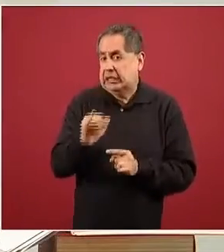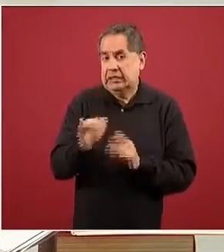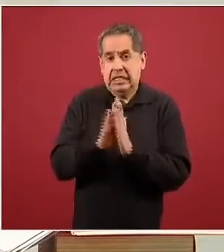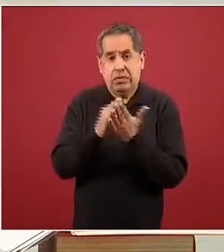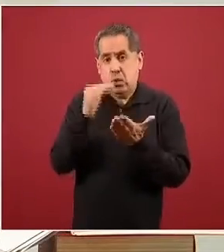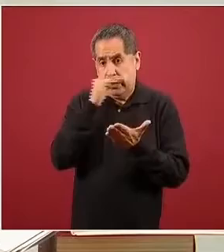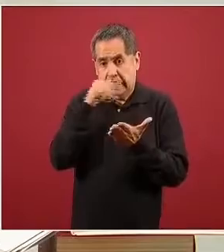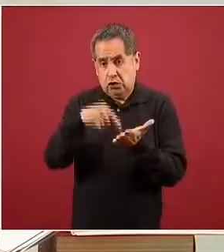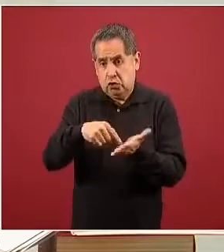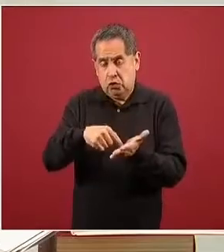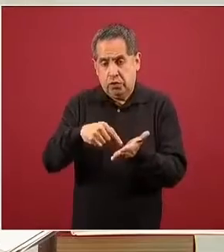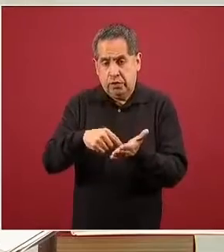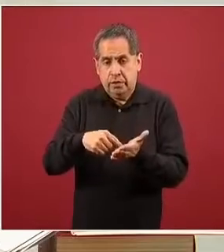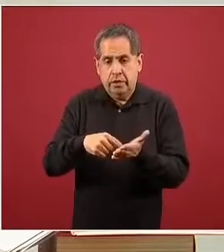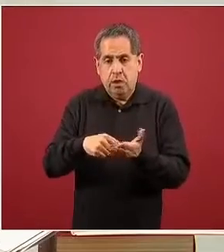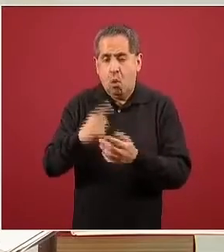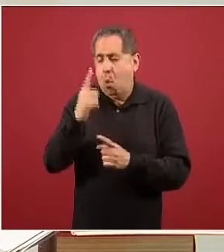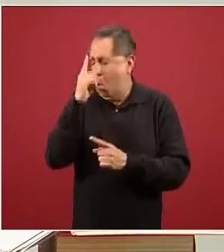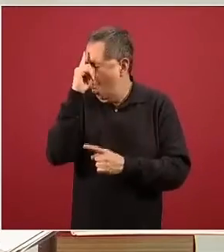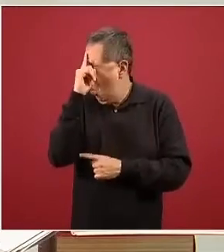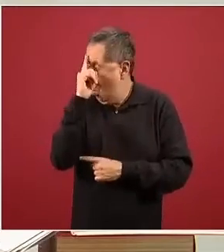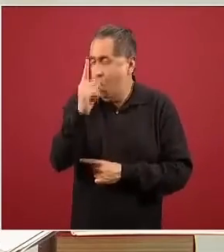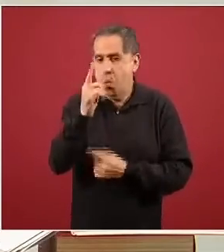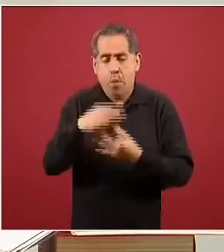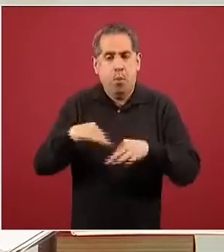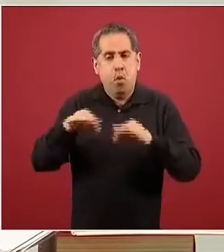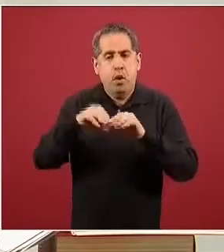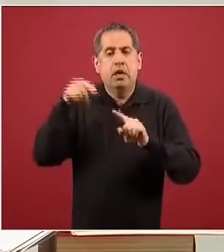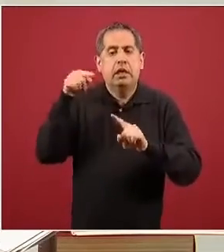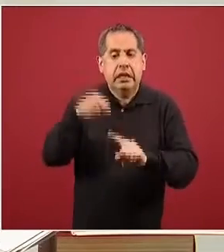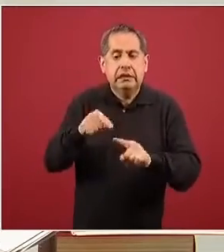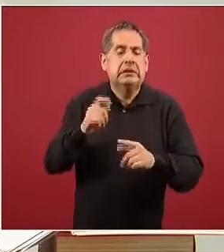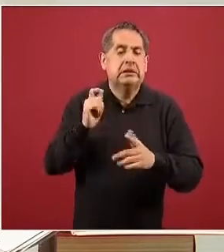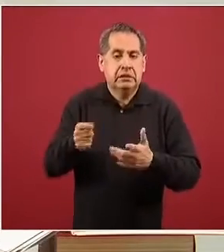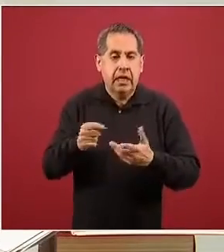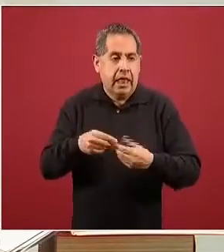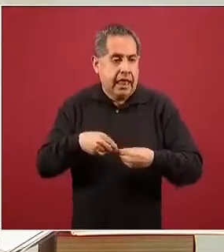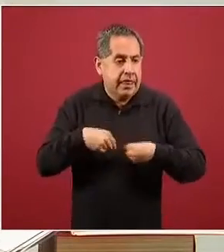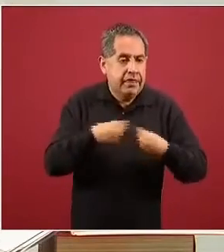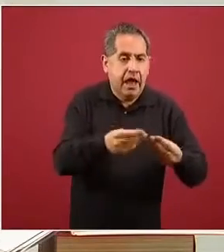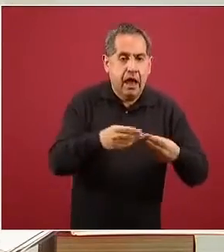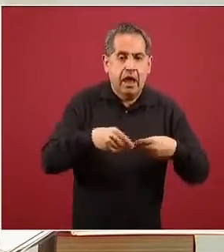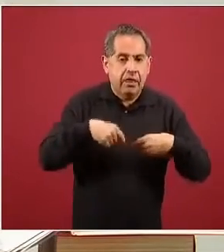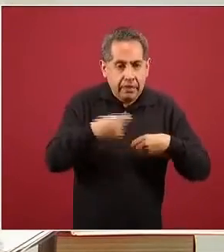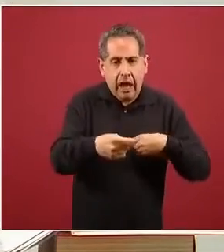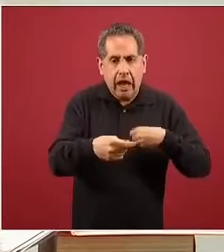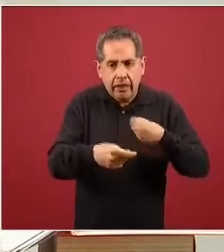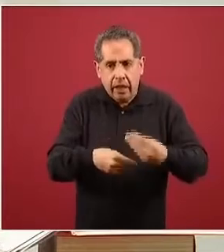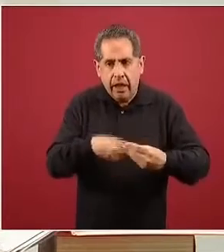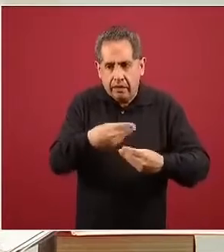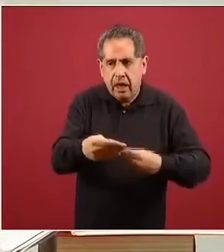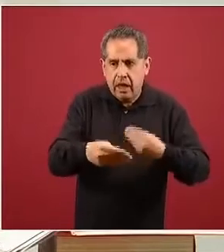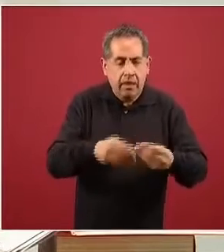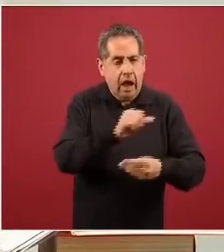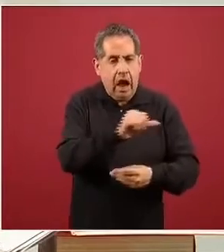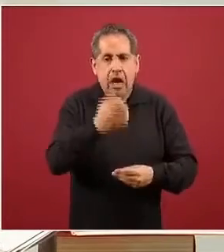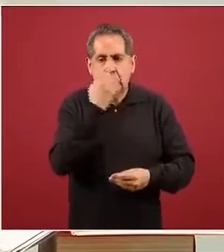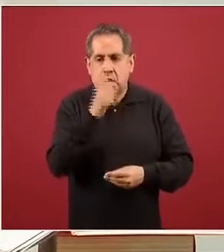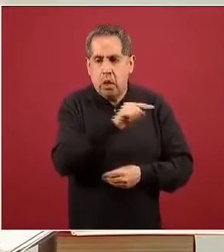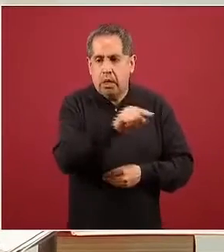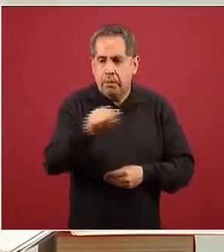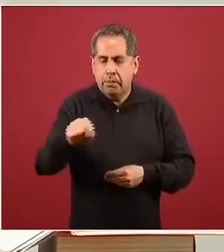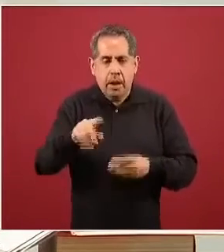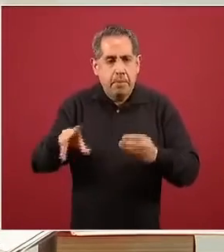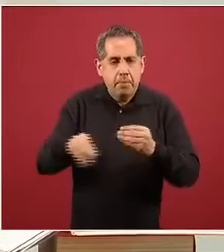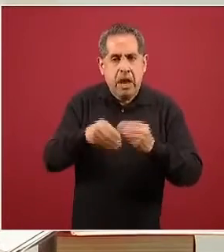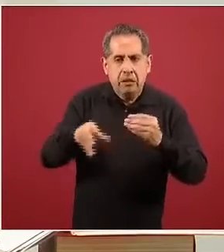texto, porque aquí lo que interesa es que estén llegando progresivamente a la escuela y que se vayan